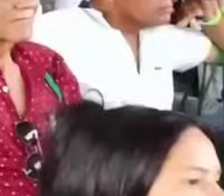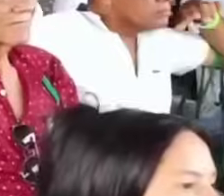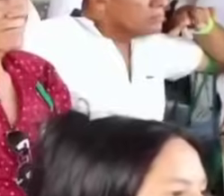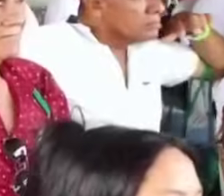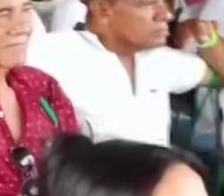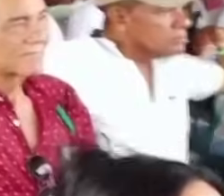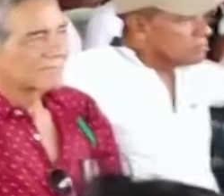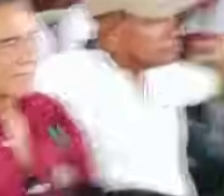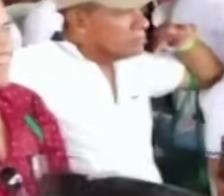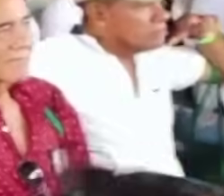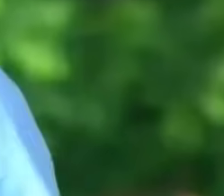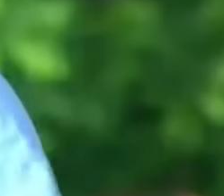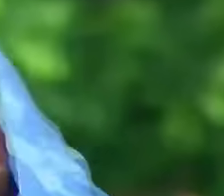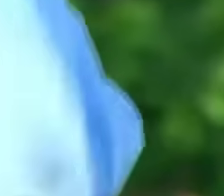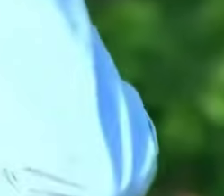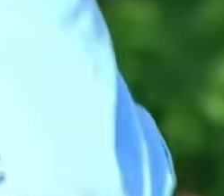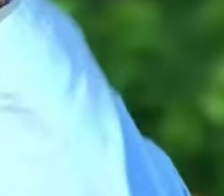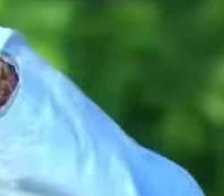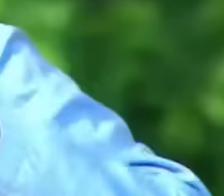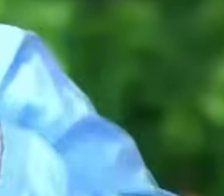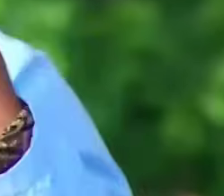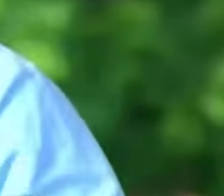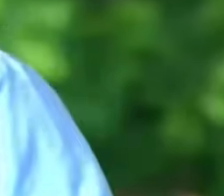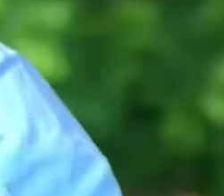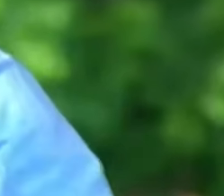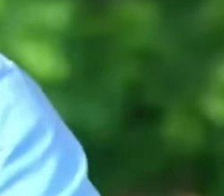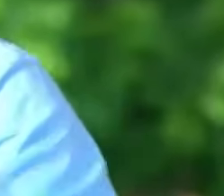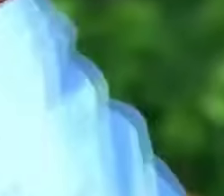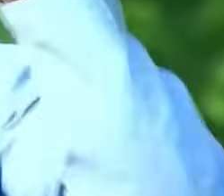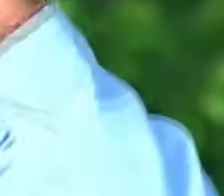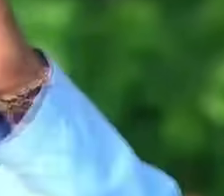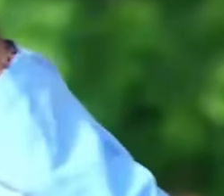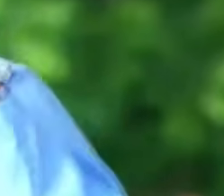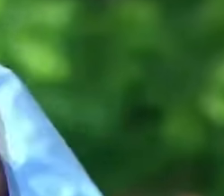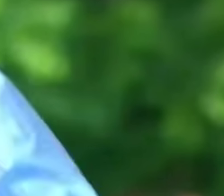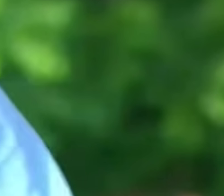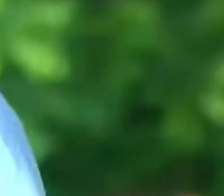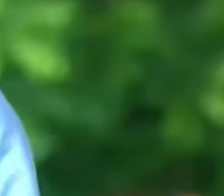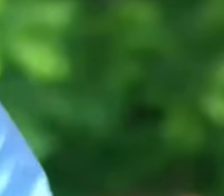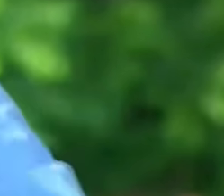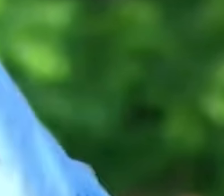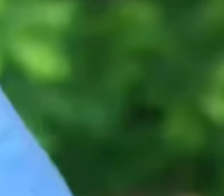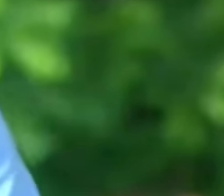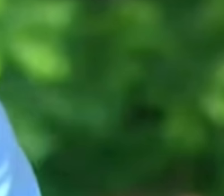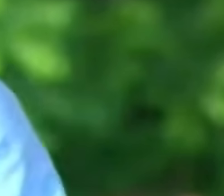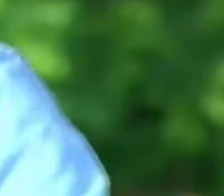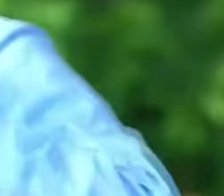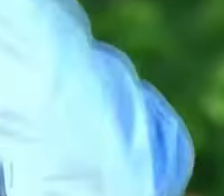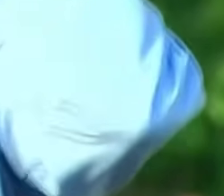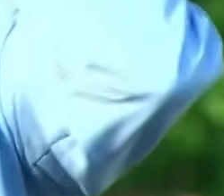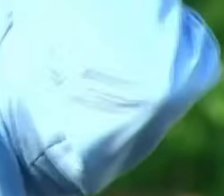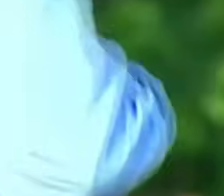campesino desde que estuve en el vientre de mi madre, que fue